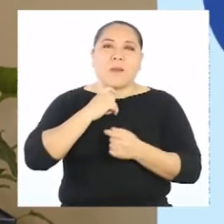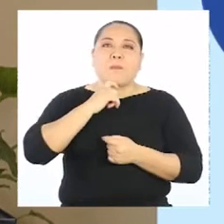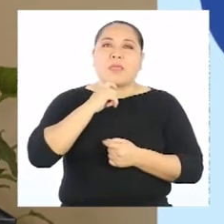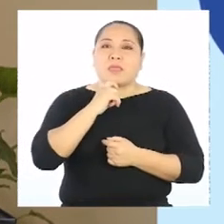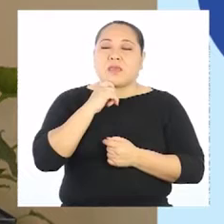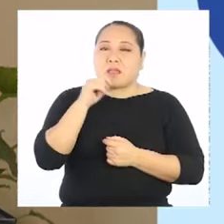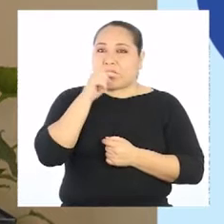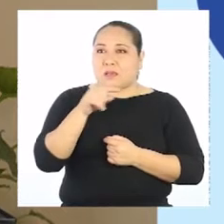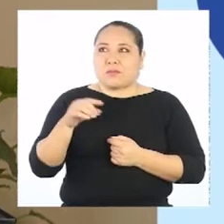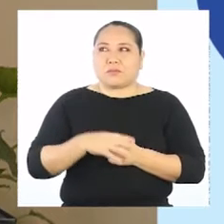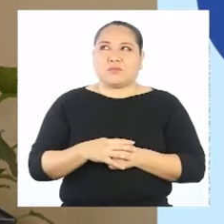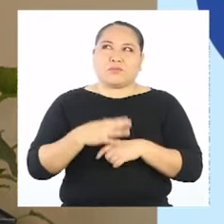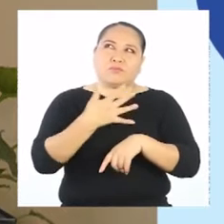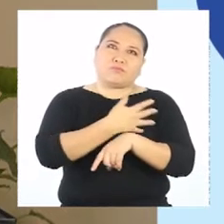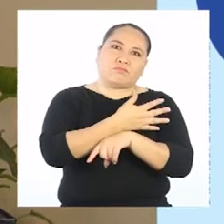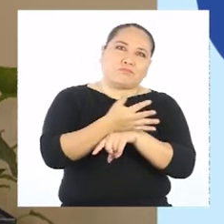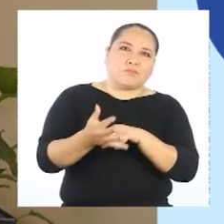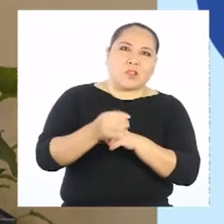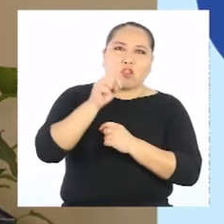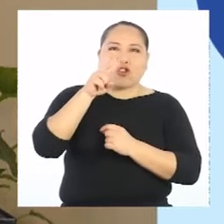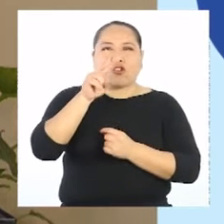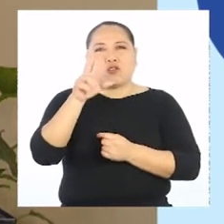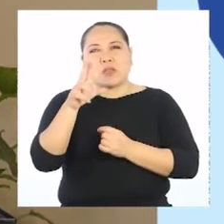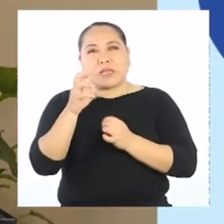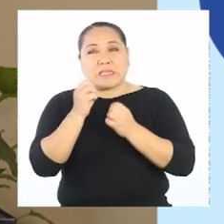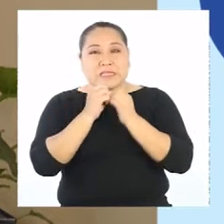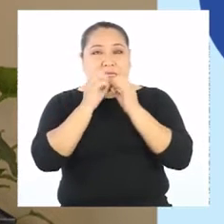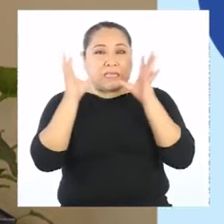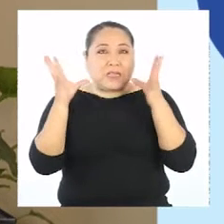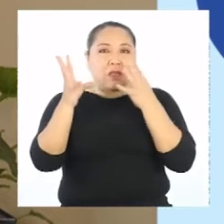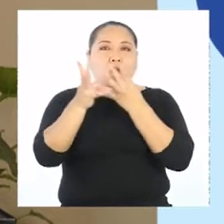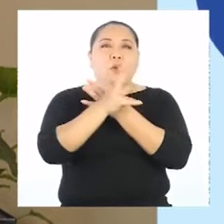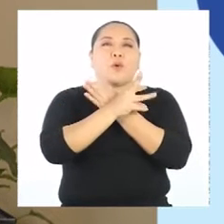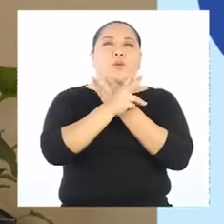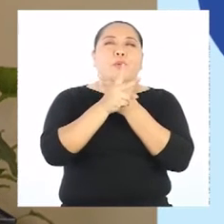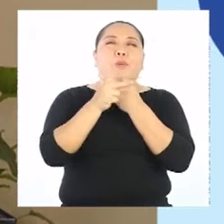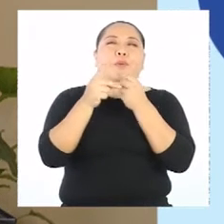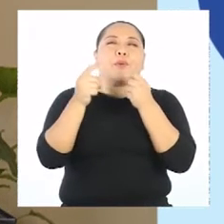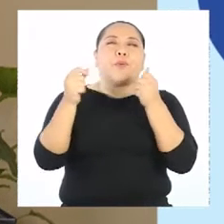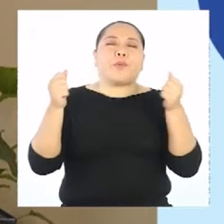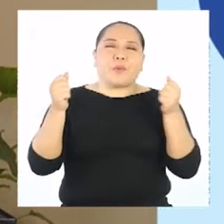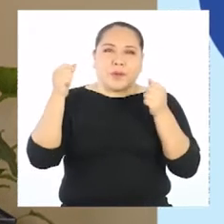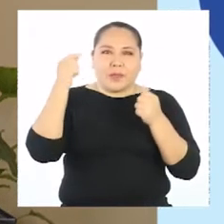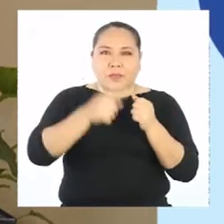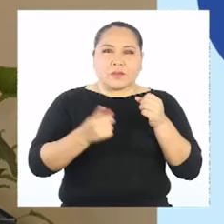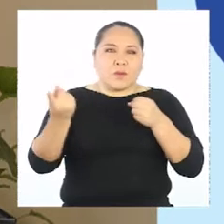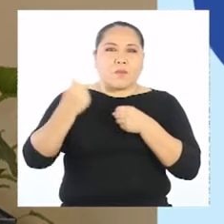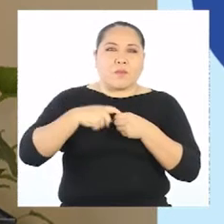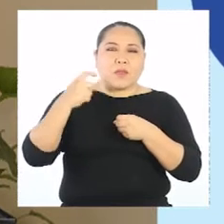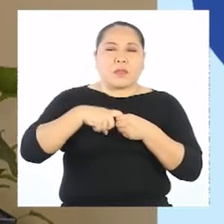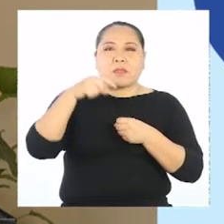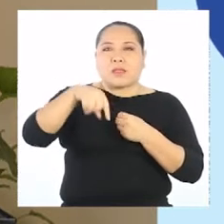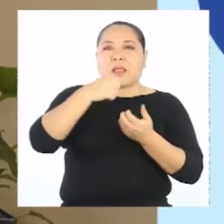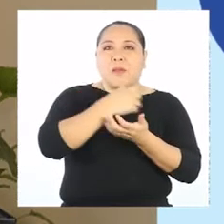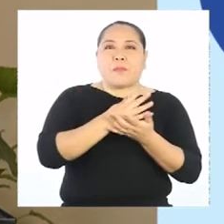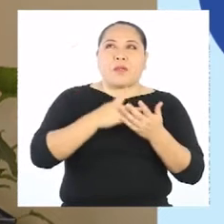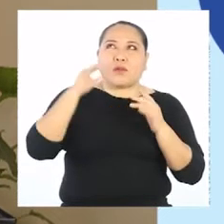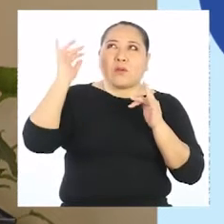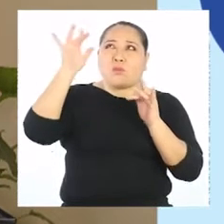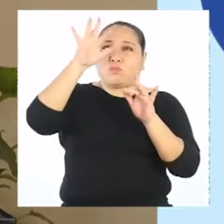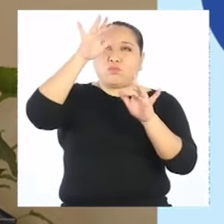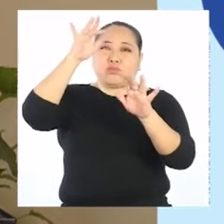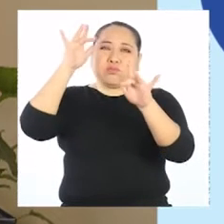compuestos metálicos que pueden tardar entre 2 y 3 días en disiparse. Estos forman parte de las